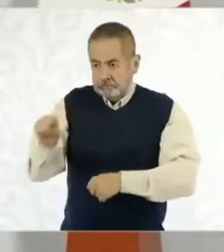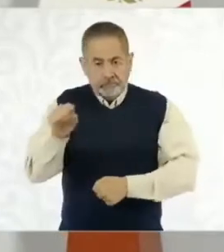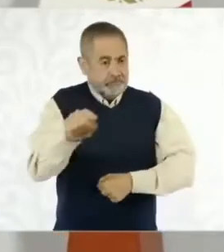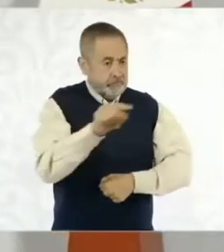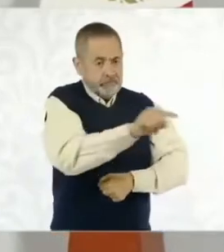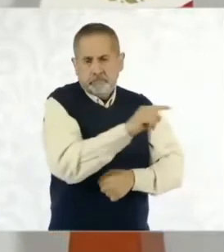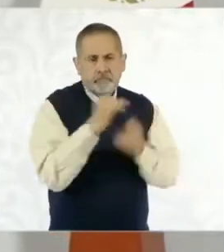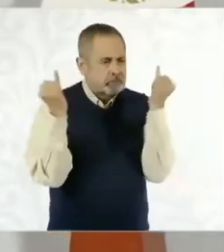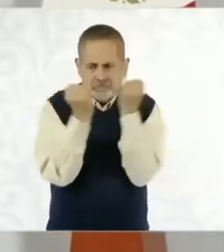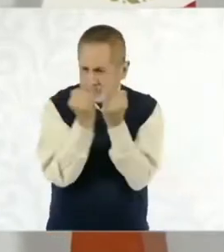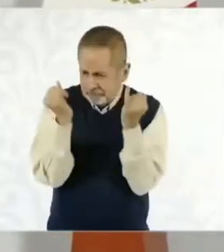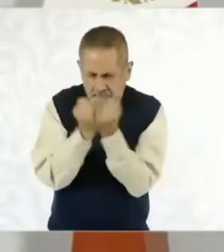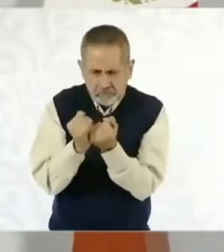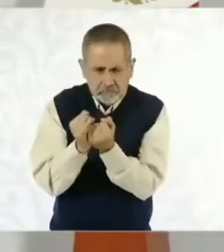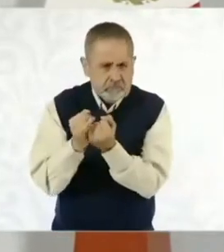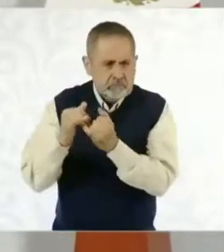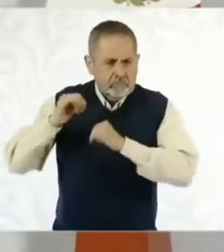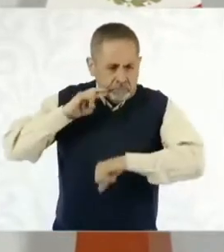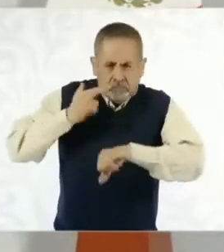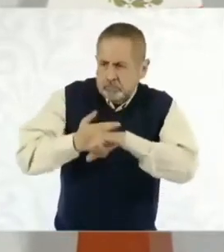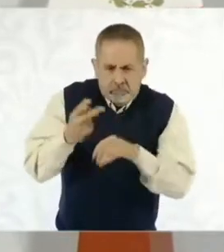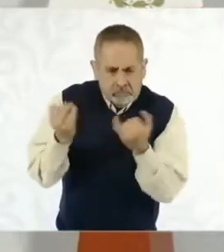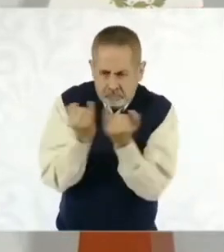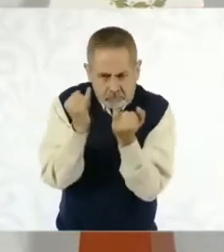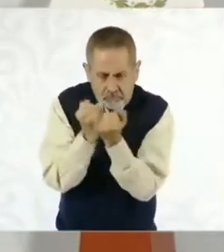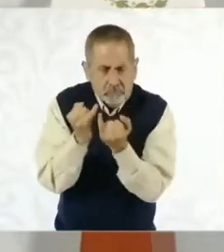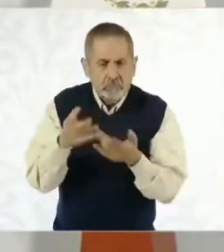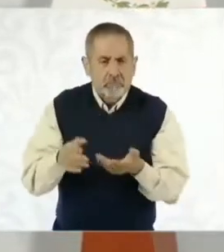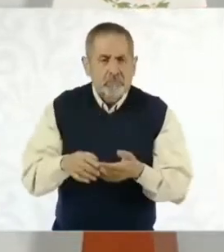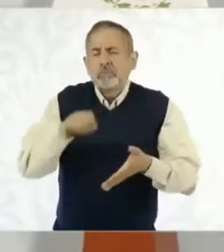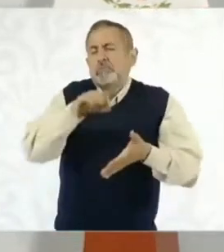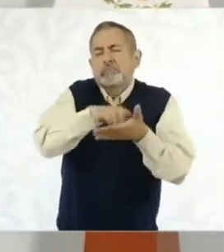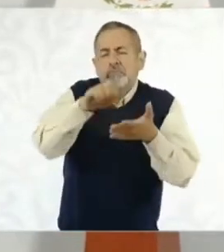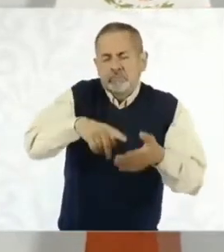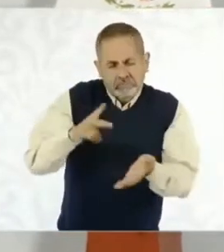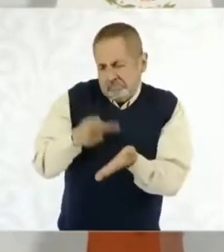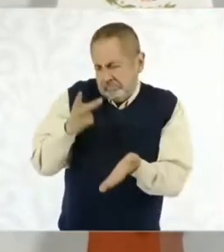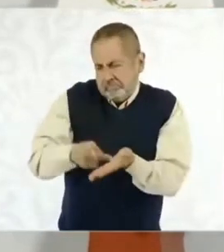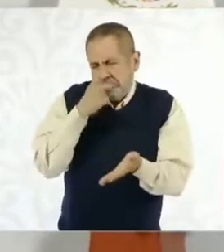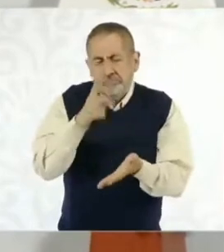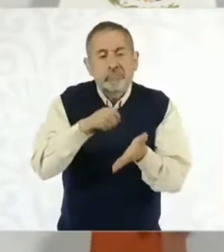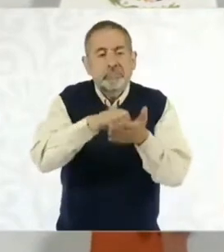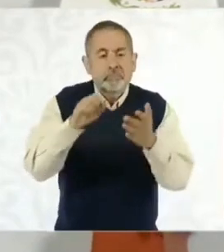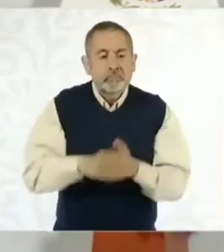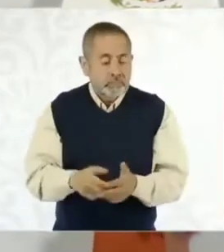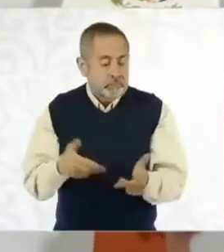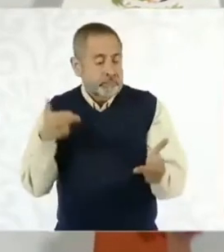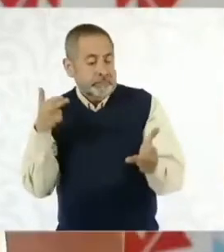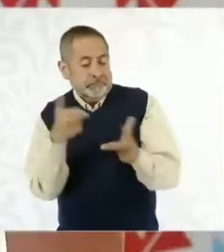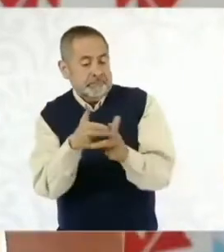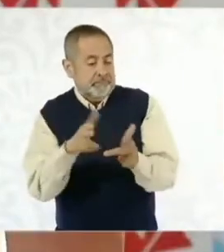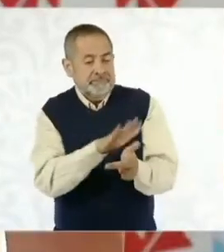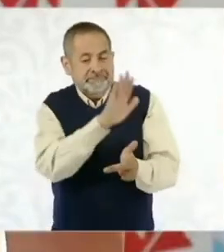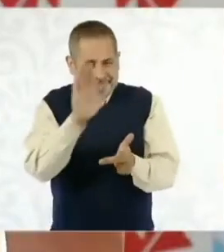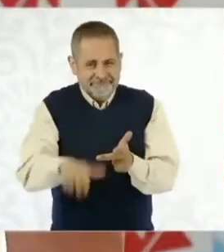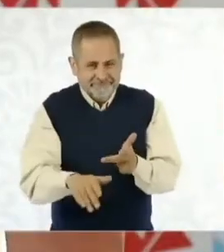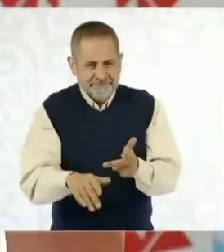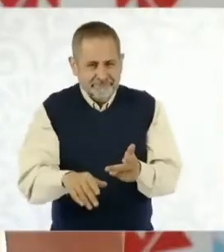responsabilidad en la seguridad. Lo hemos dicho varias veces, un homicidio es un delito del fuero común.